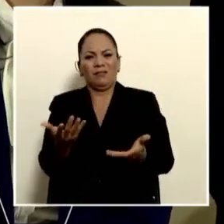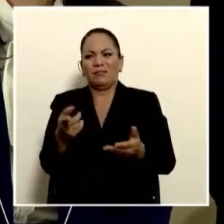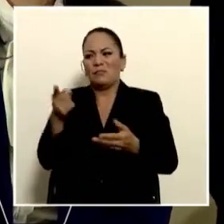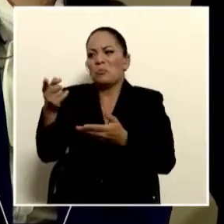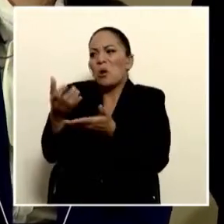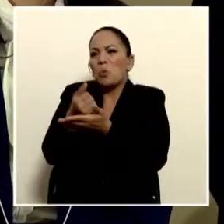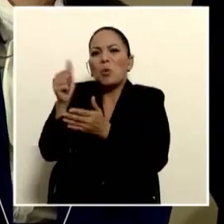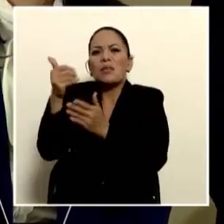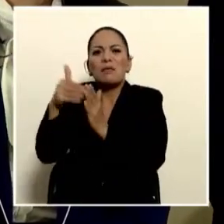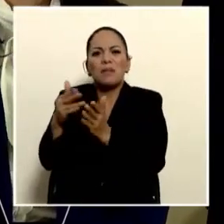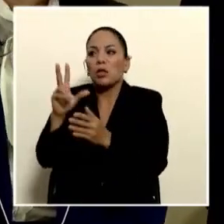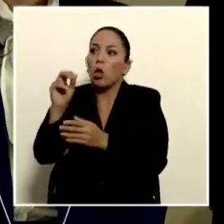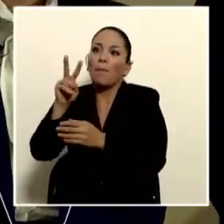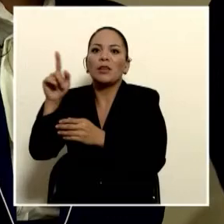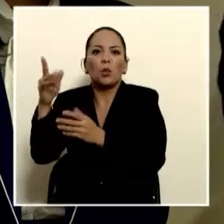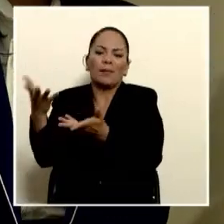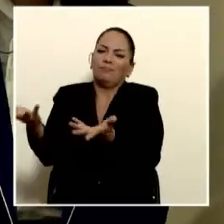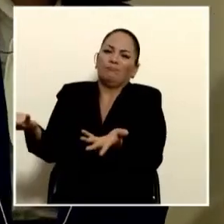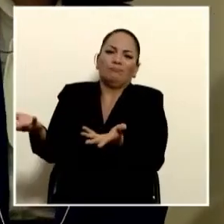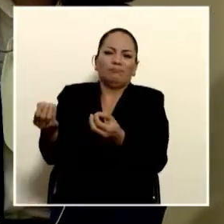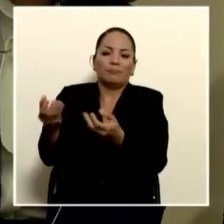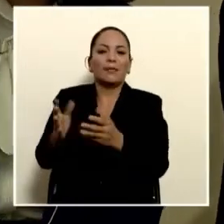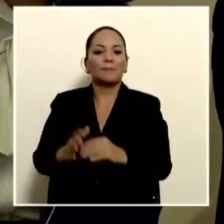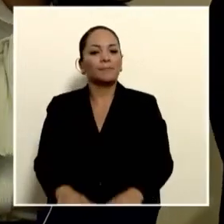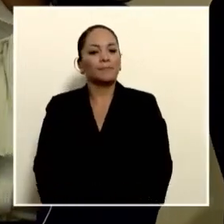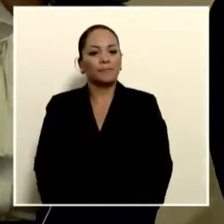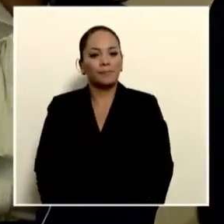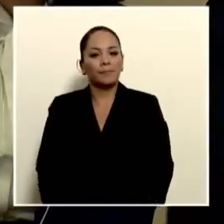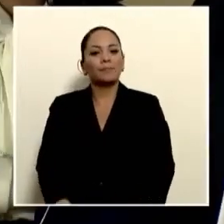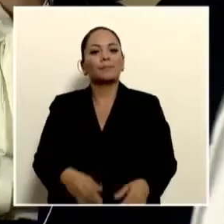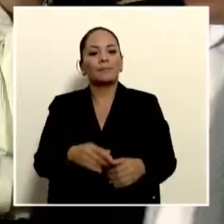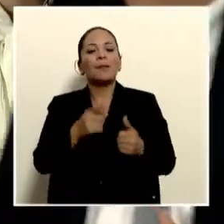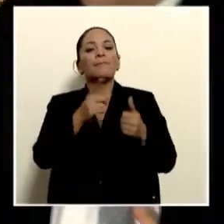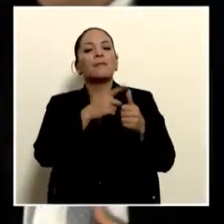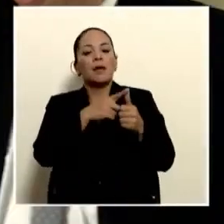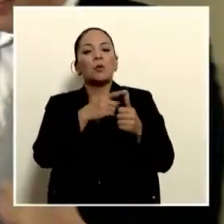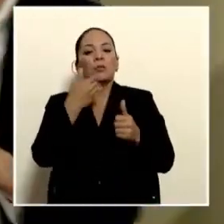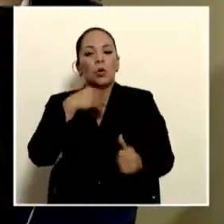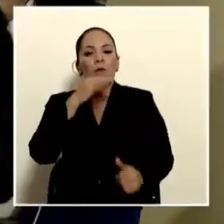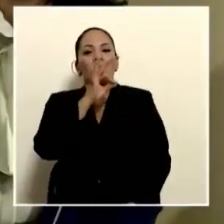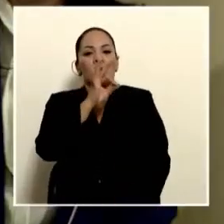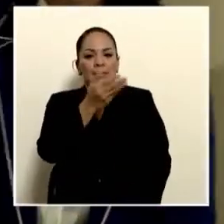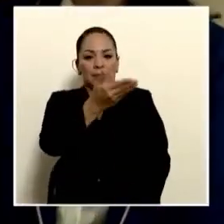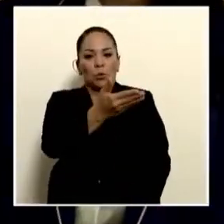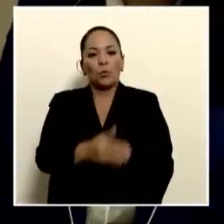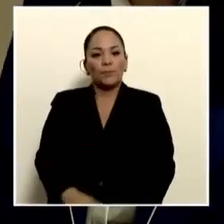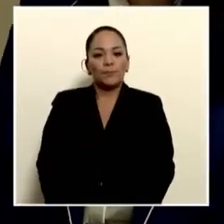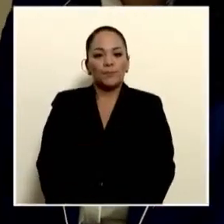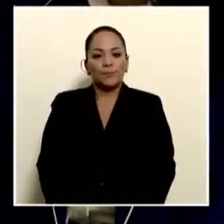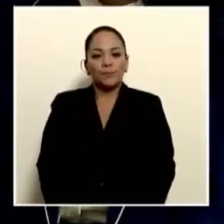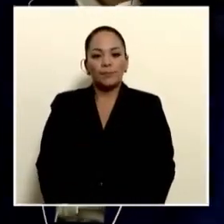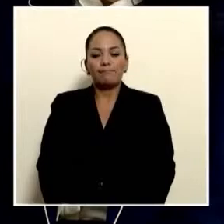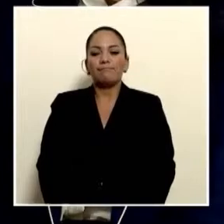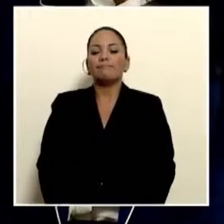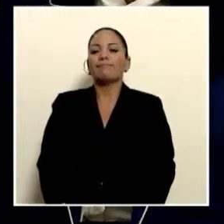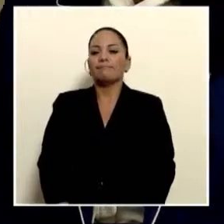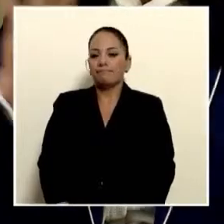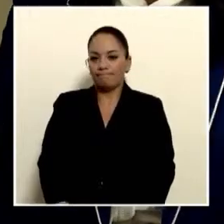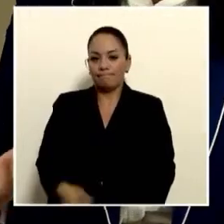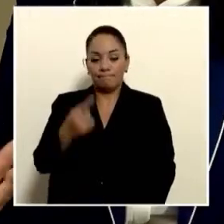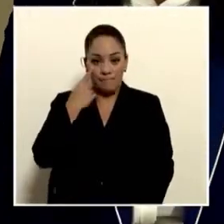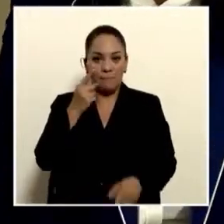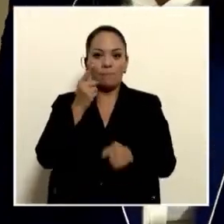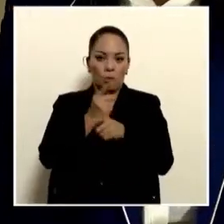lugar de 21,000. Dele, doña Natalia. Don Francisco, tal vez, presidente, primero. Dele, don Francisco. Sí, gracias. Efectivamente, dentro de